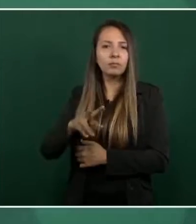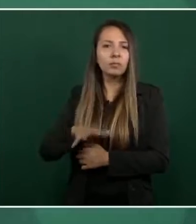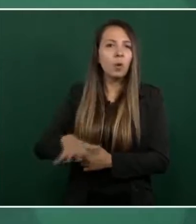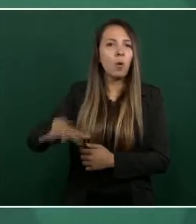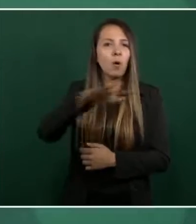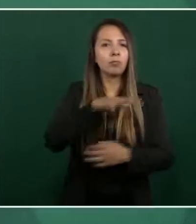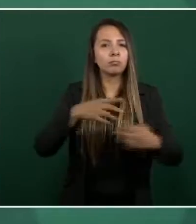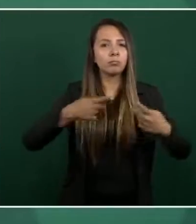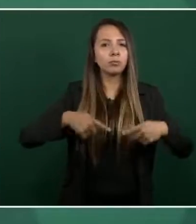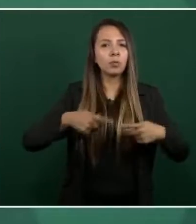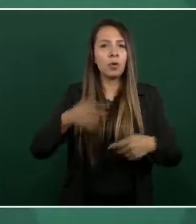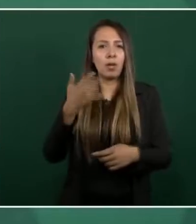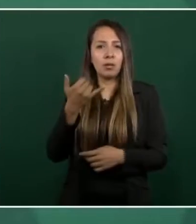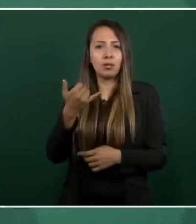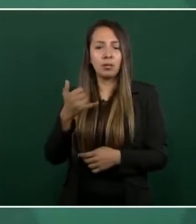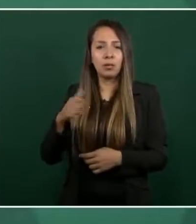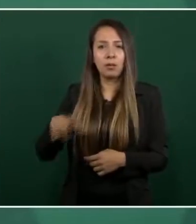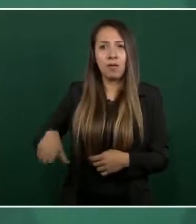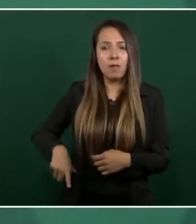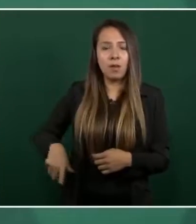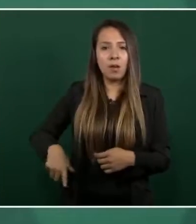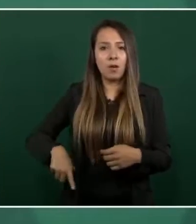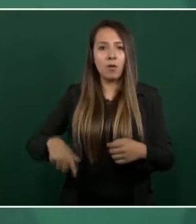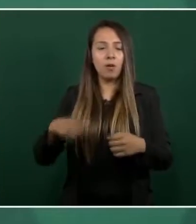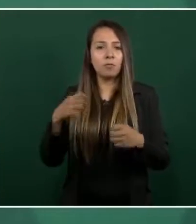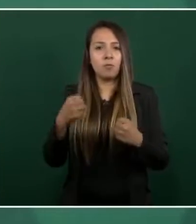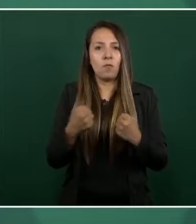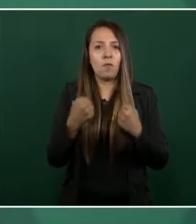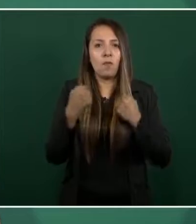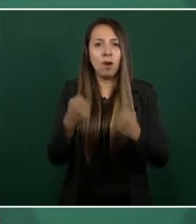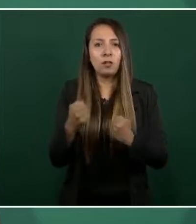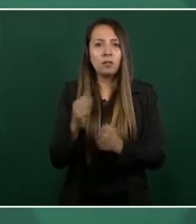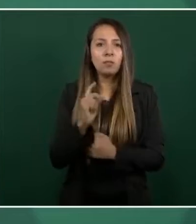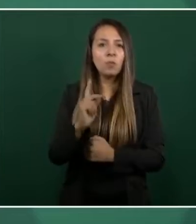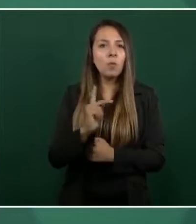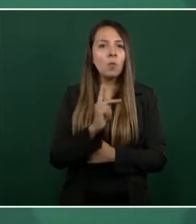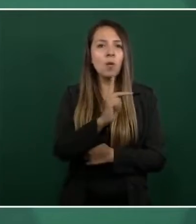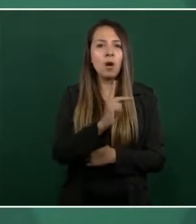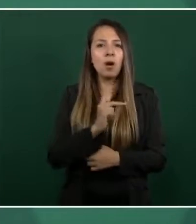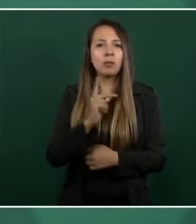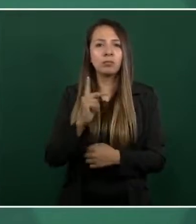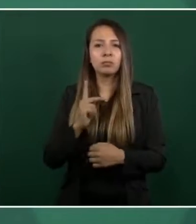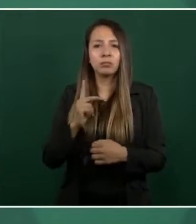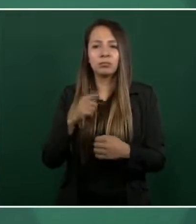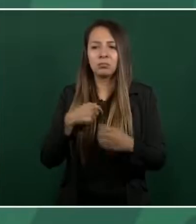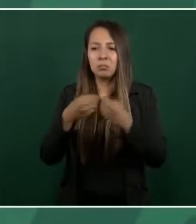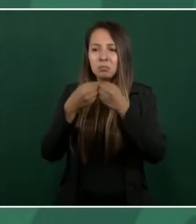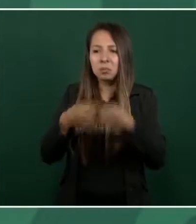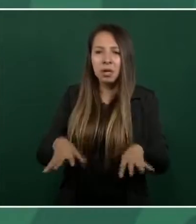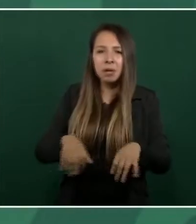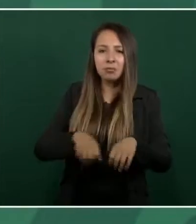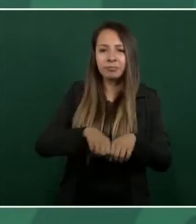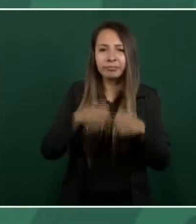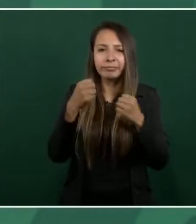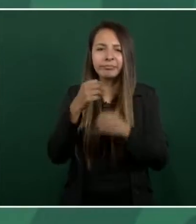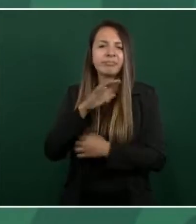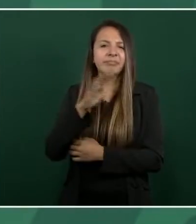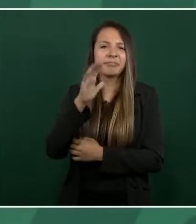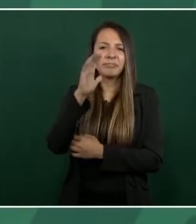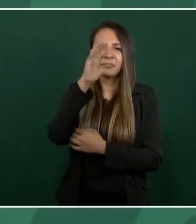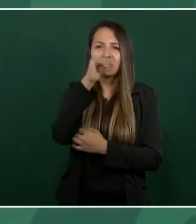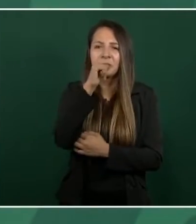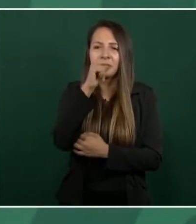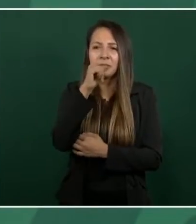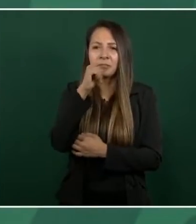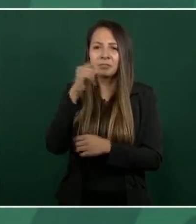gobierno, somos una misma fuerza y no van a poder quebrantarnos por más que lo intenten. Hoy, señor presidente, nos